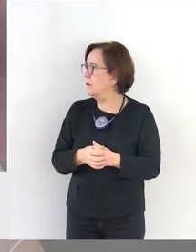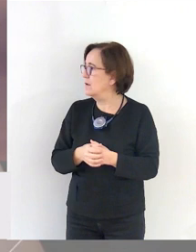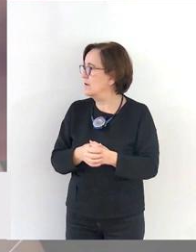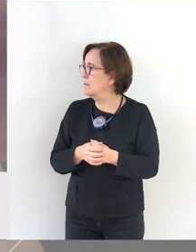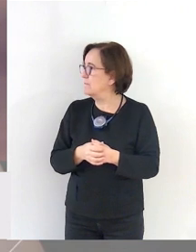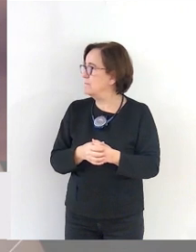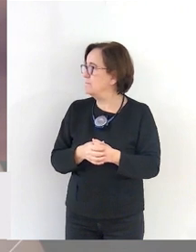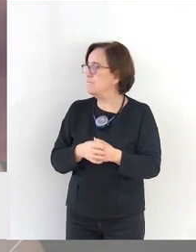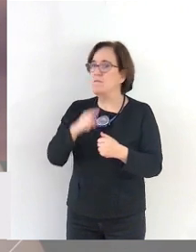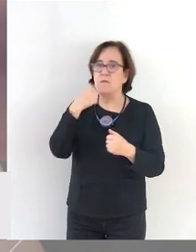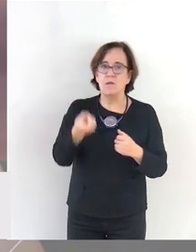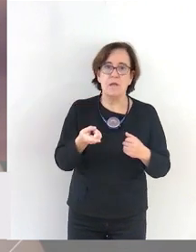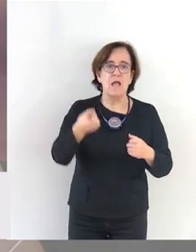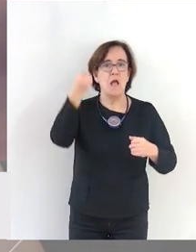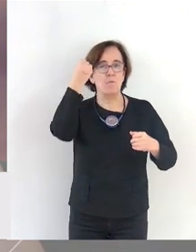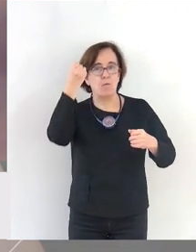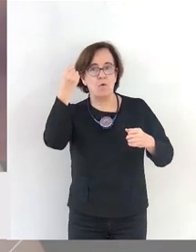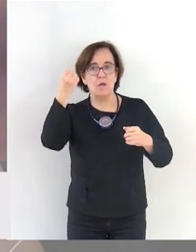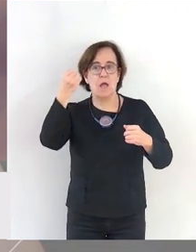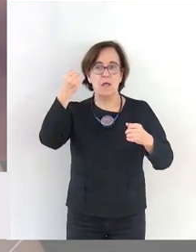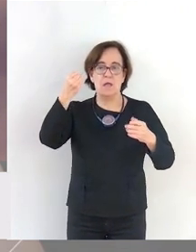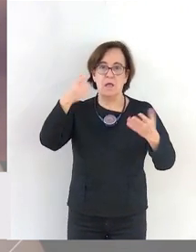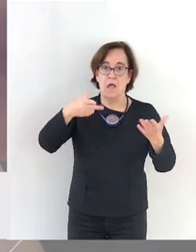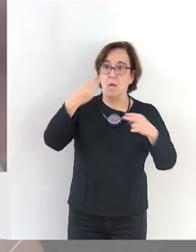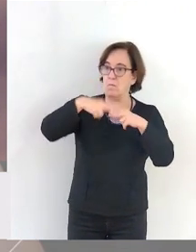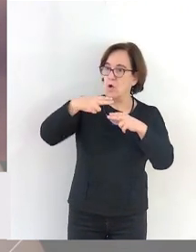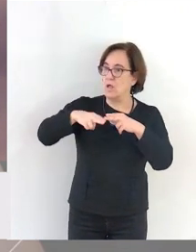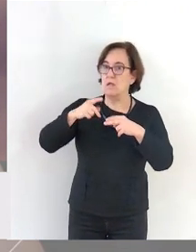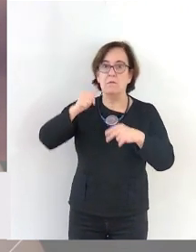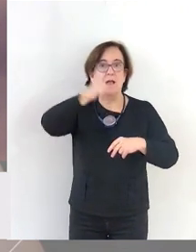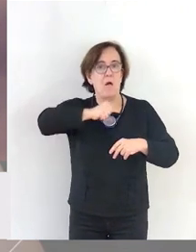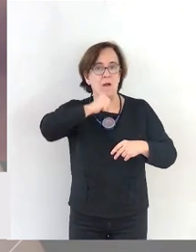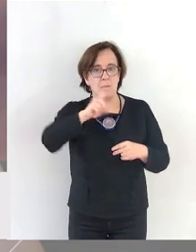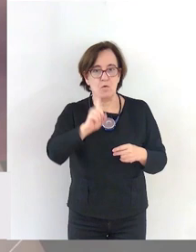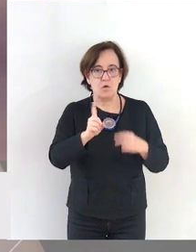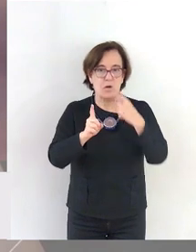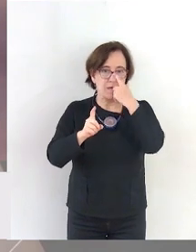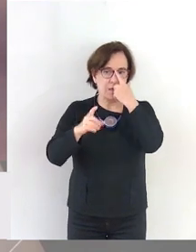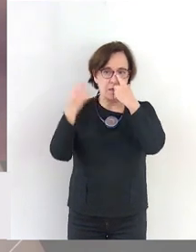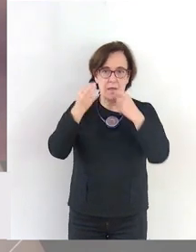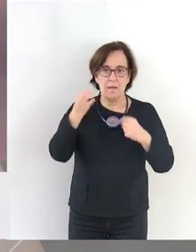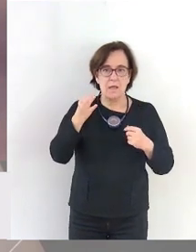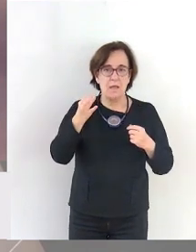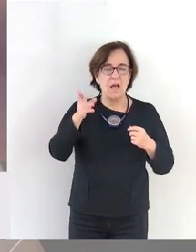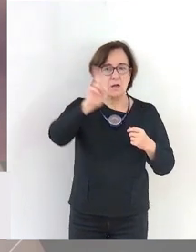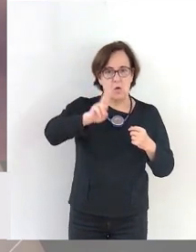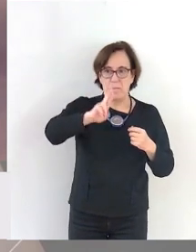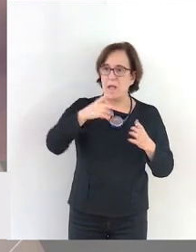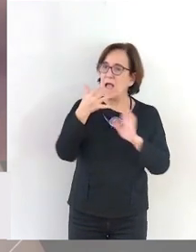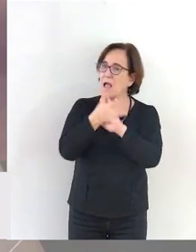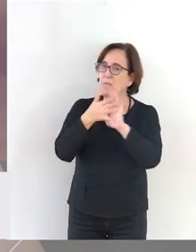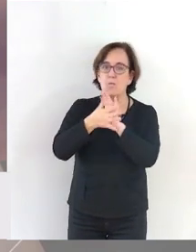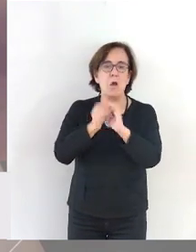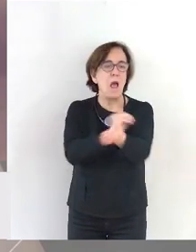no decir el poder está en la sociedad política y nosotros aguantamos no no lo que tenemos que recuperar cuando hablamos de